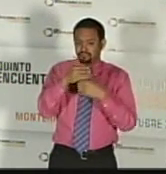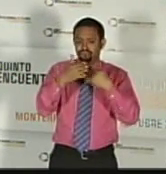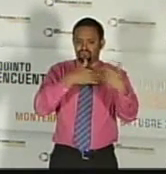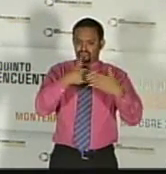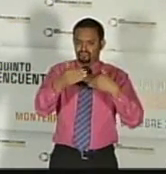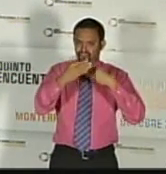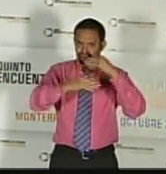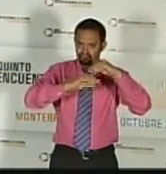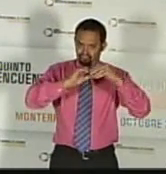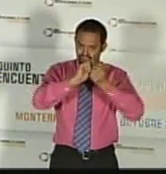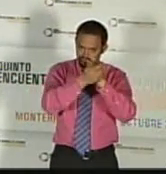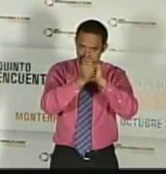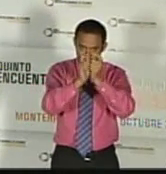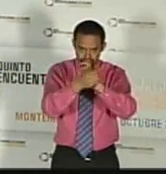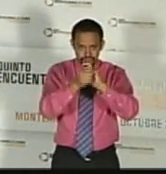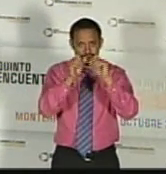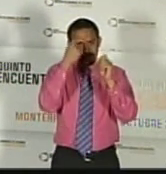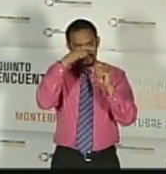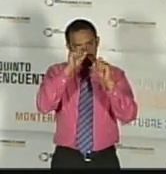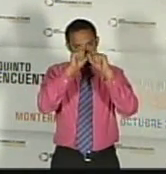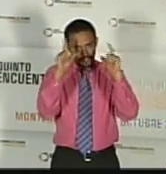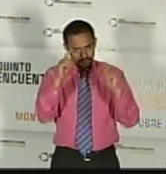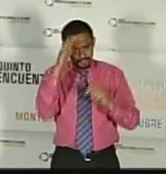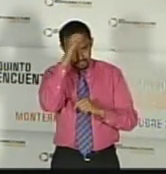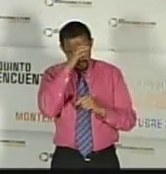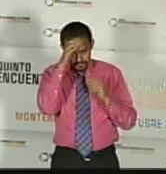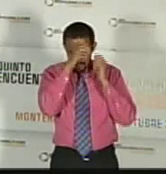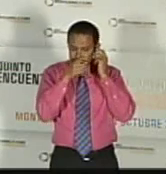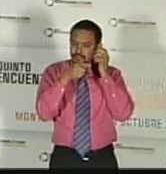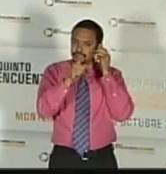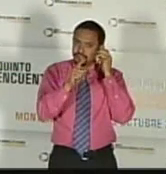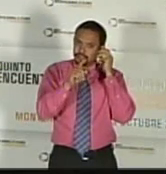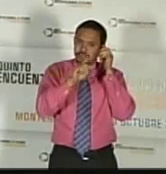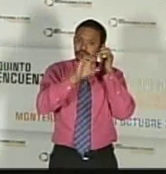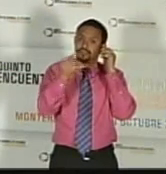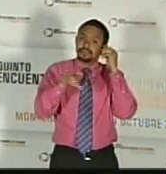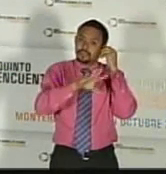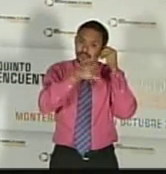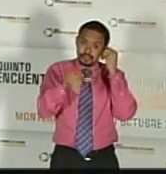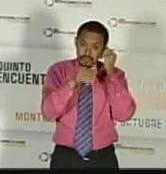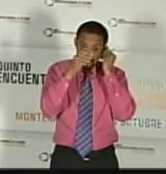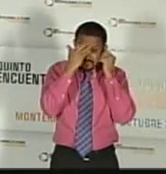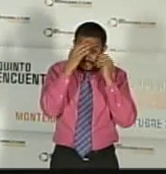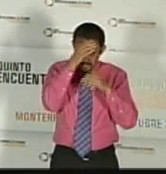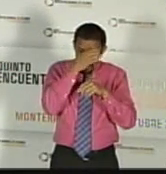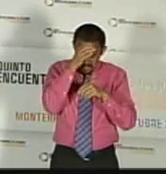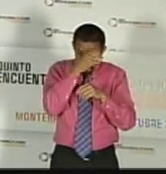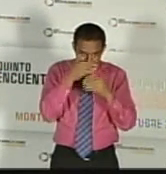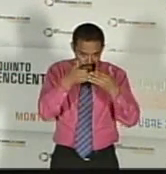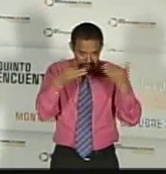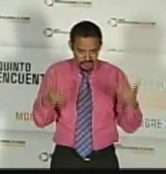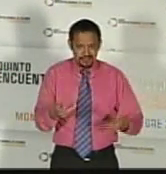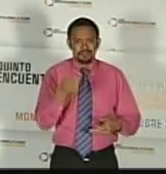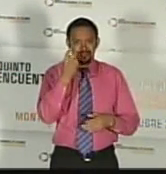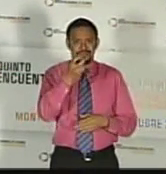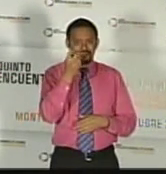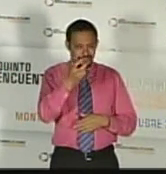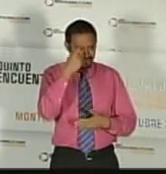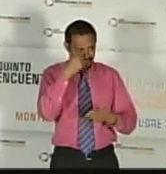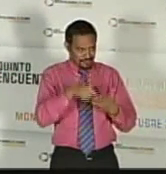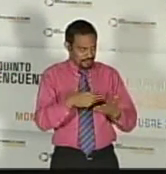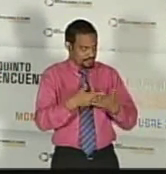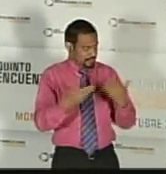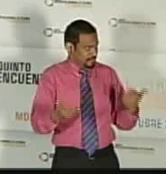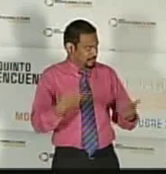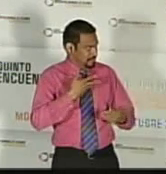despertar colectivo de la conciencia, que él consideró que iba a cambiar a todo el campo de la conciencia de la Tierra, que es precisamente donde creo que nos